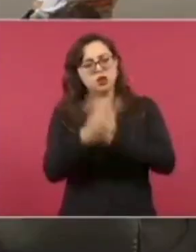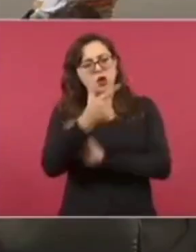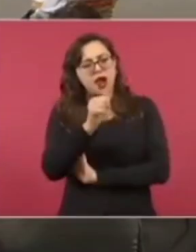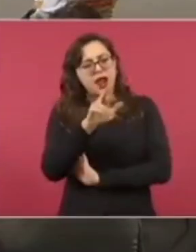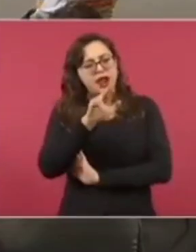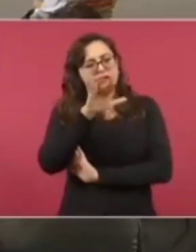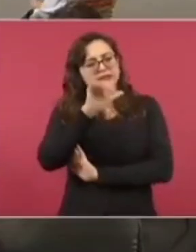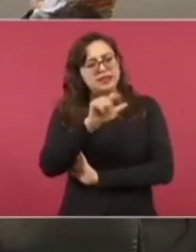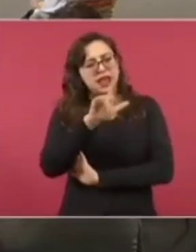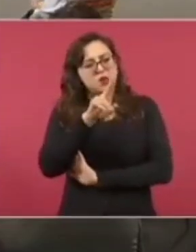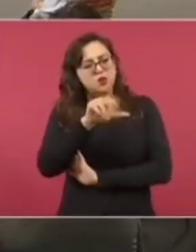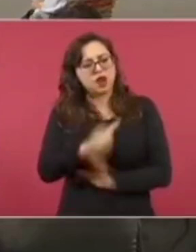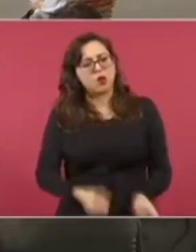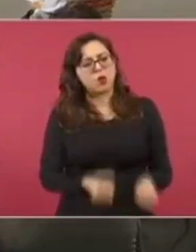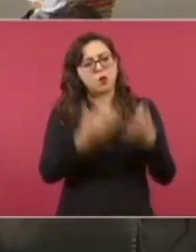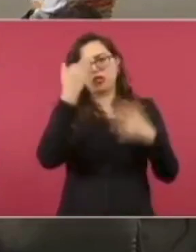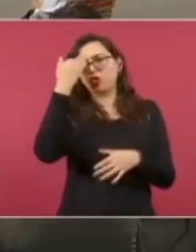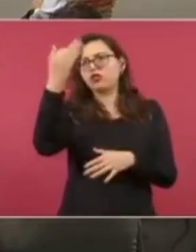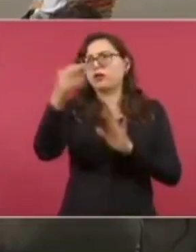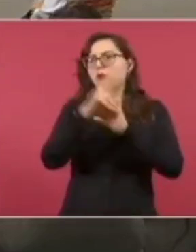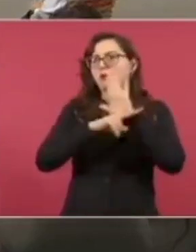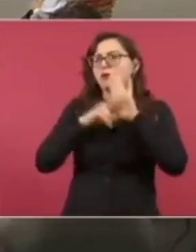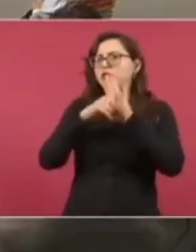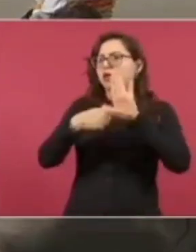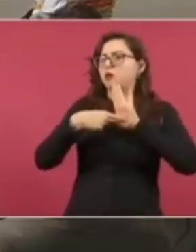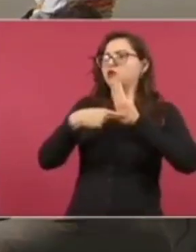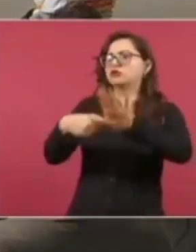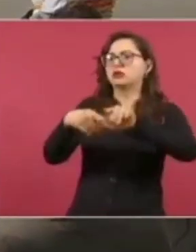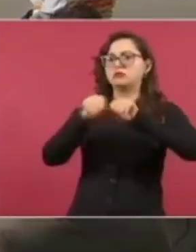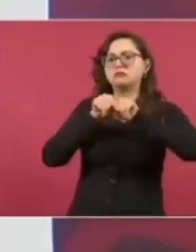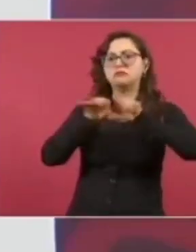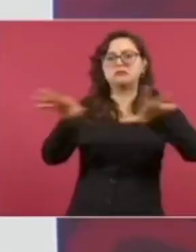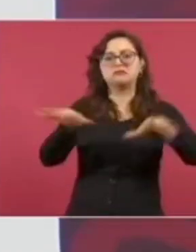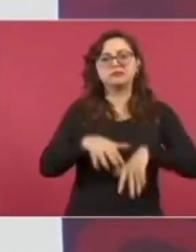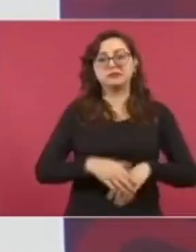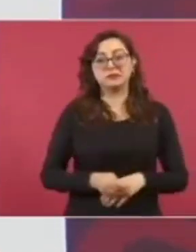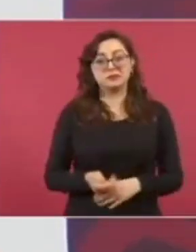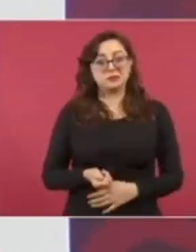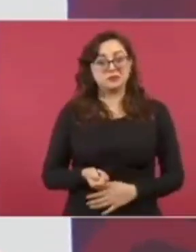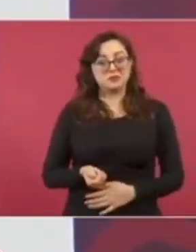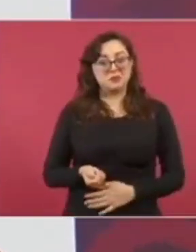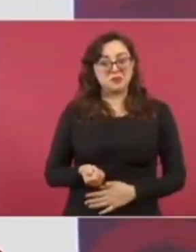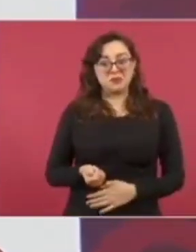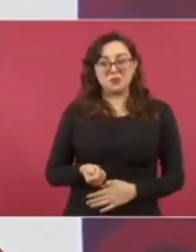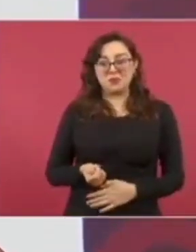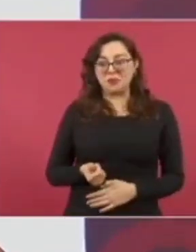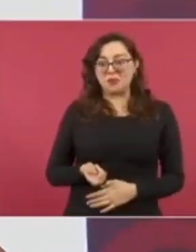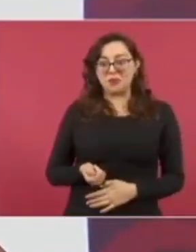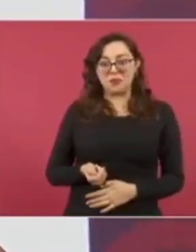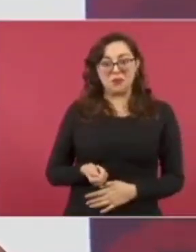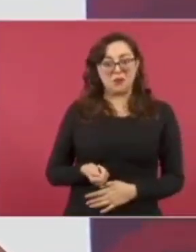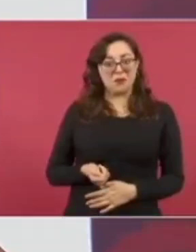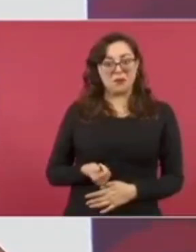A partir de que los dieron a conocer, comparado con el tiempo a García Luna.